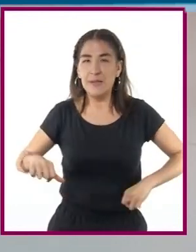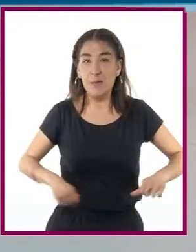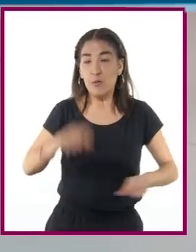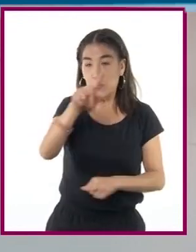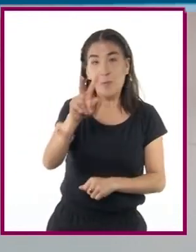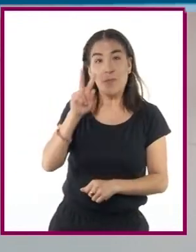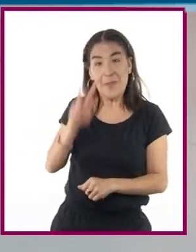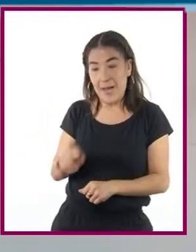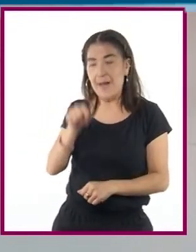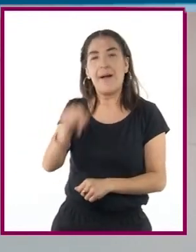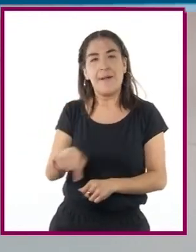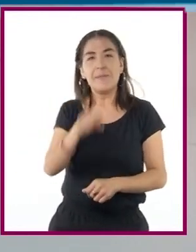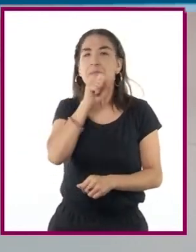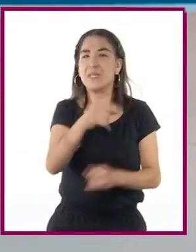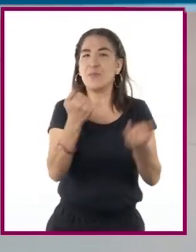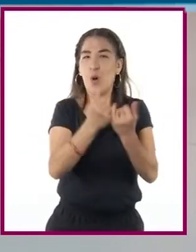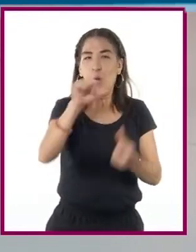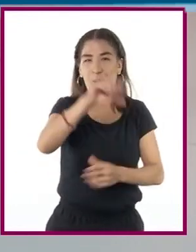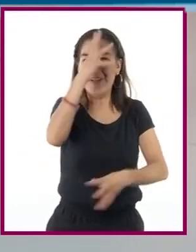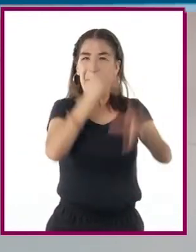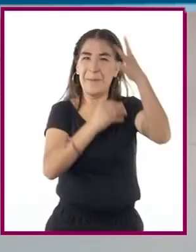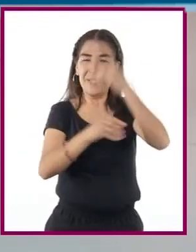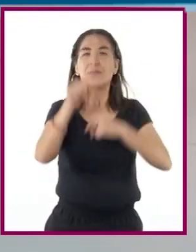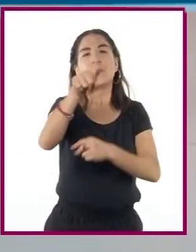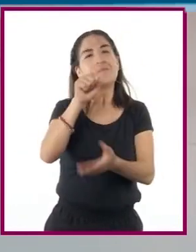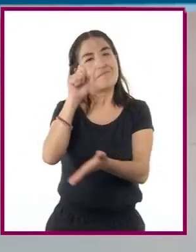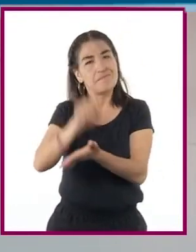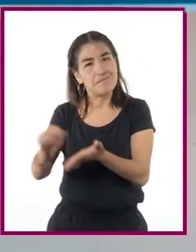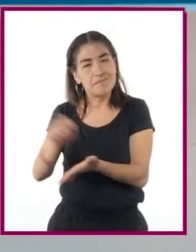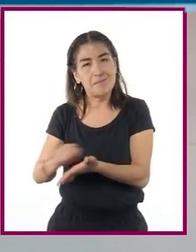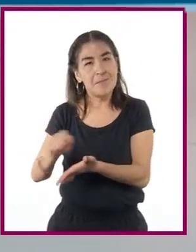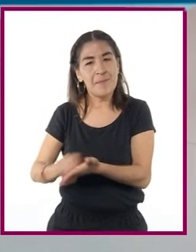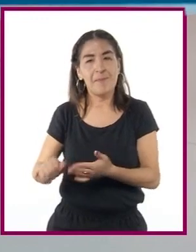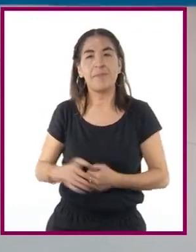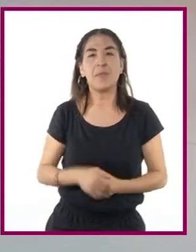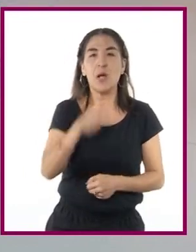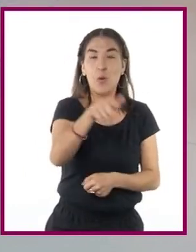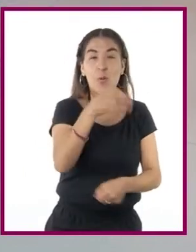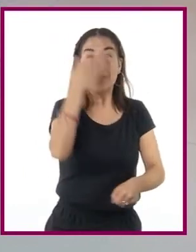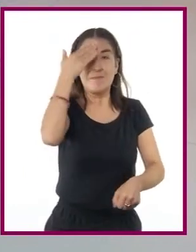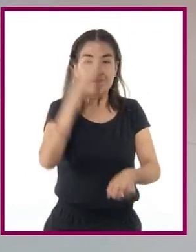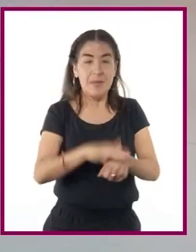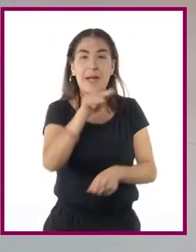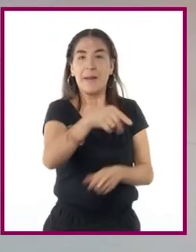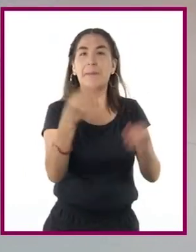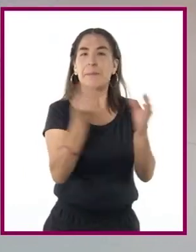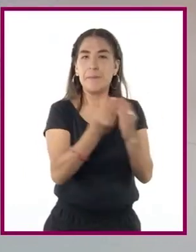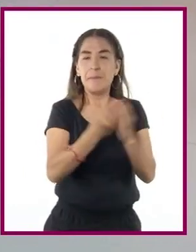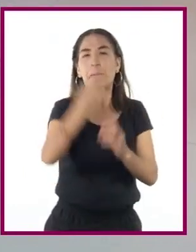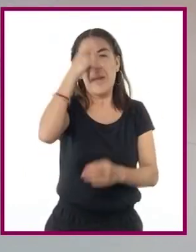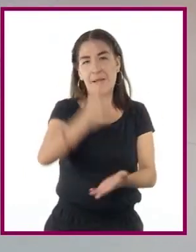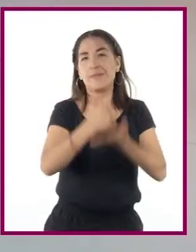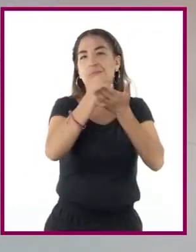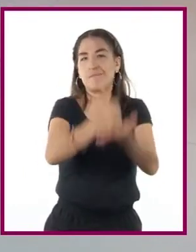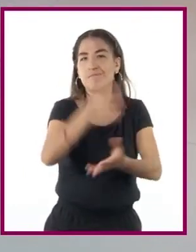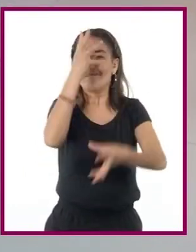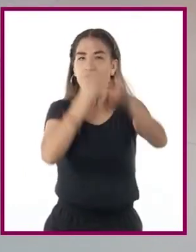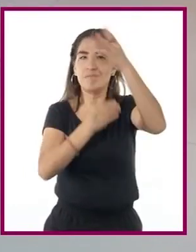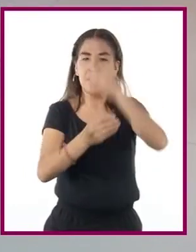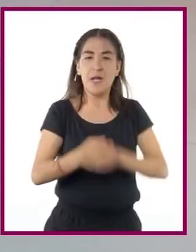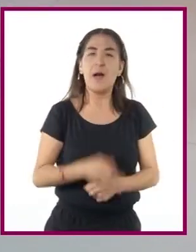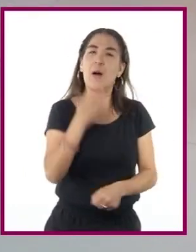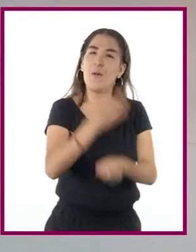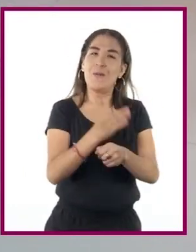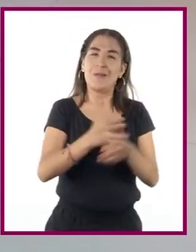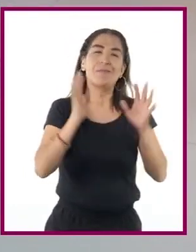texto correspondientes al aprendizaje trabajado y tengan presente esta sesión como un material de apoyo. Así hemos